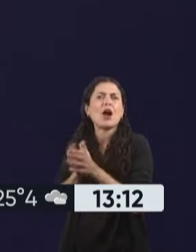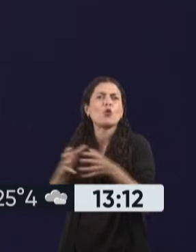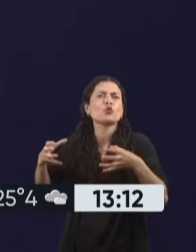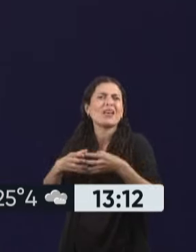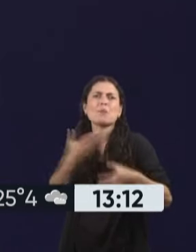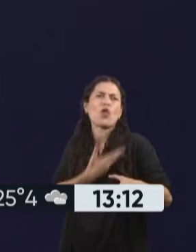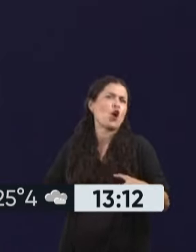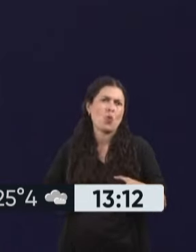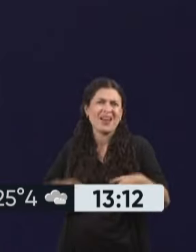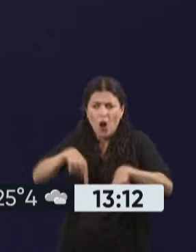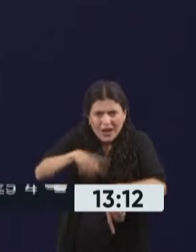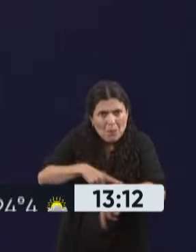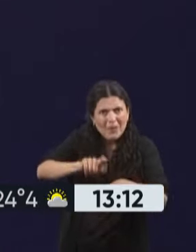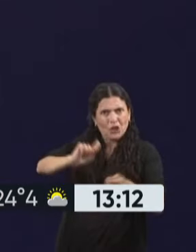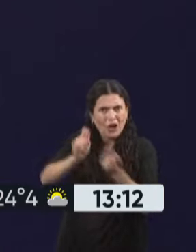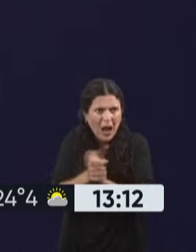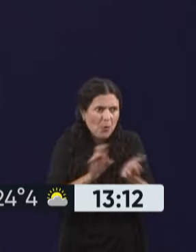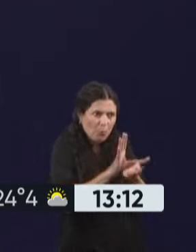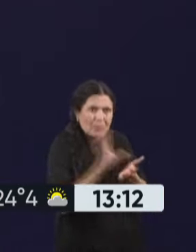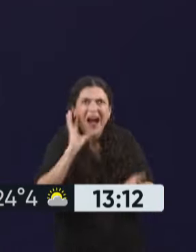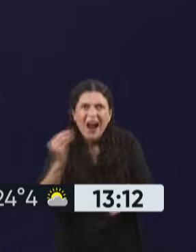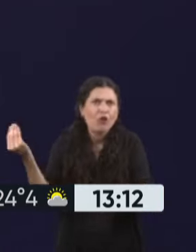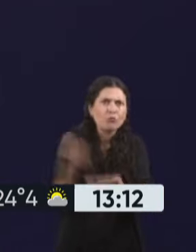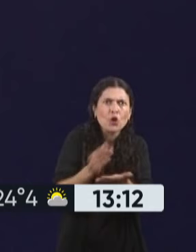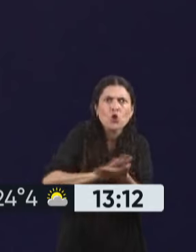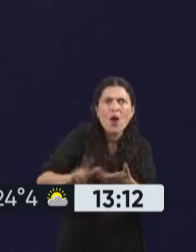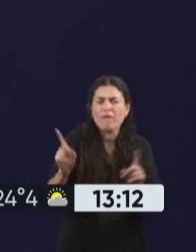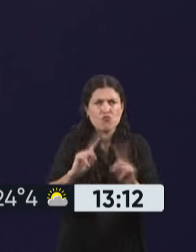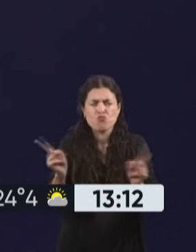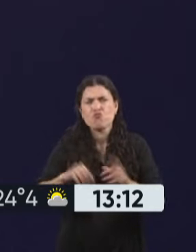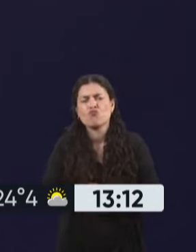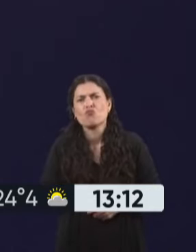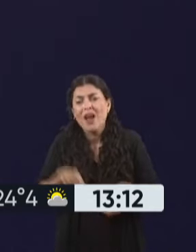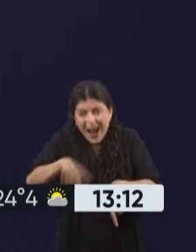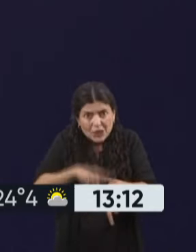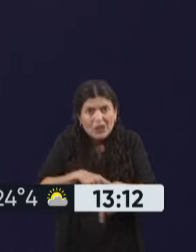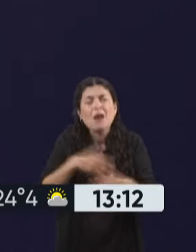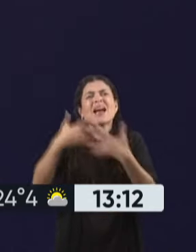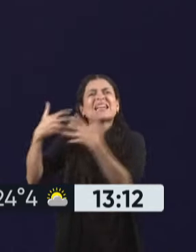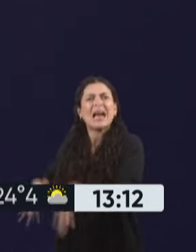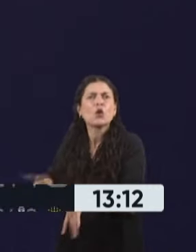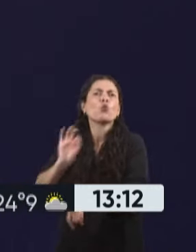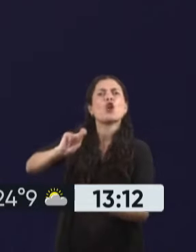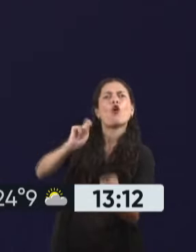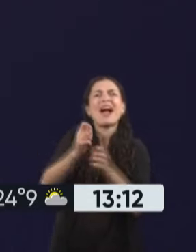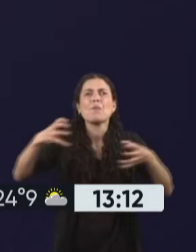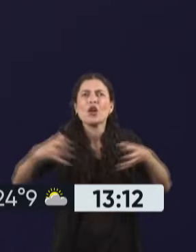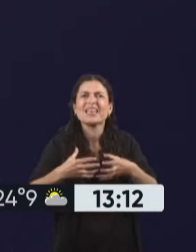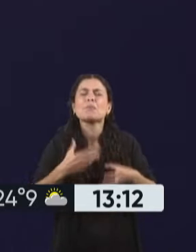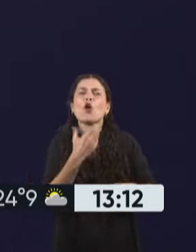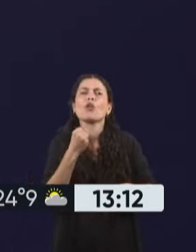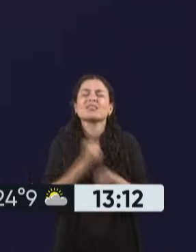cambio. Lo mismo que cuando me preguntan por alguna posible renuncia o algún posible cambio en el gabinete, es una decisión del